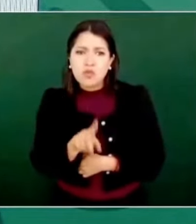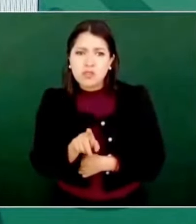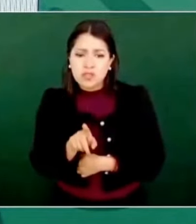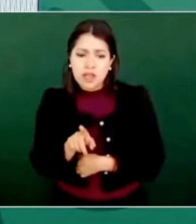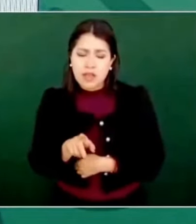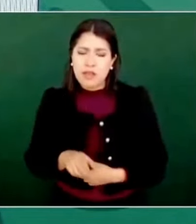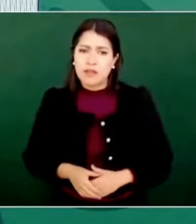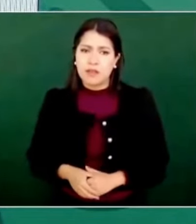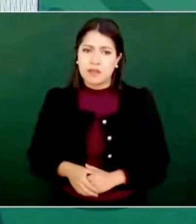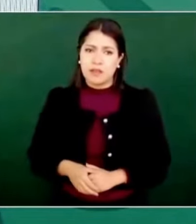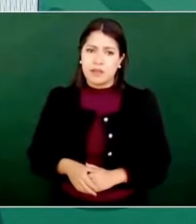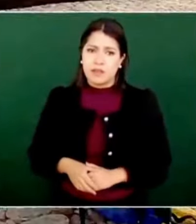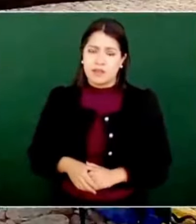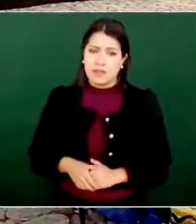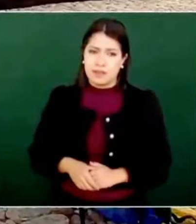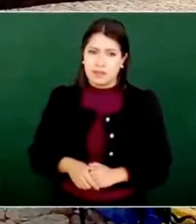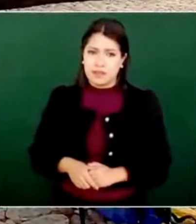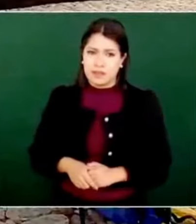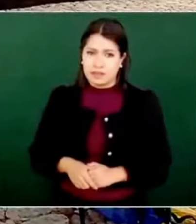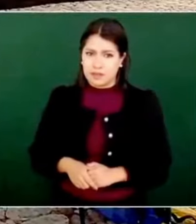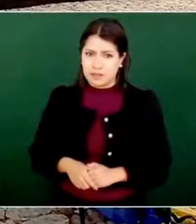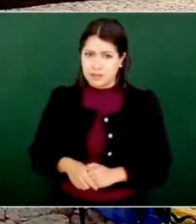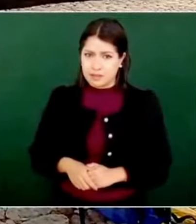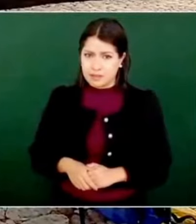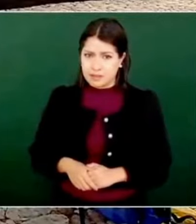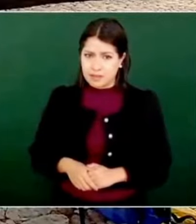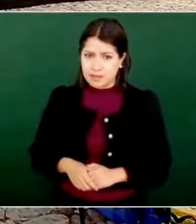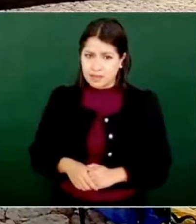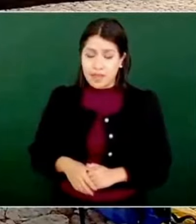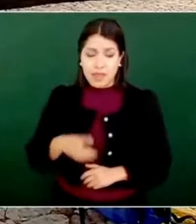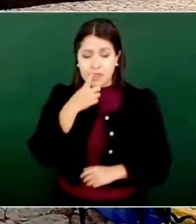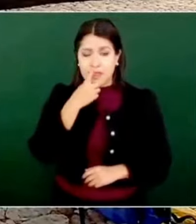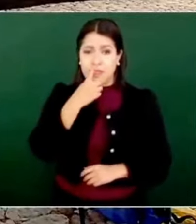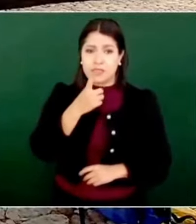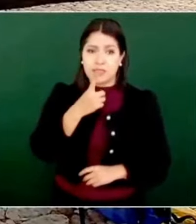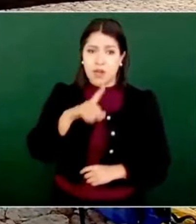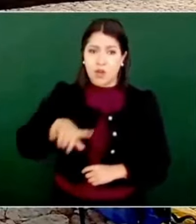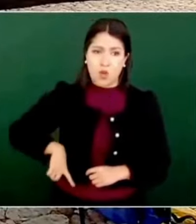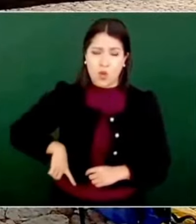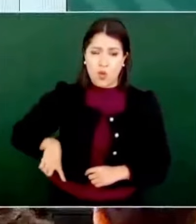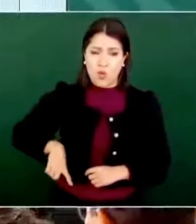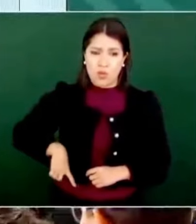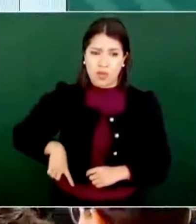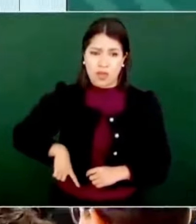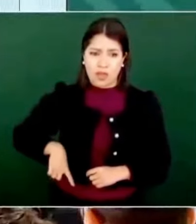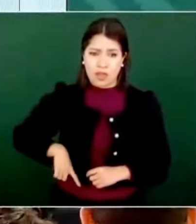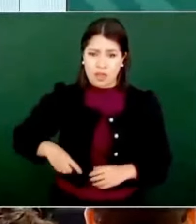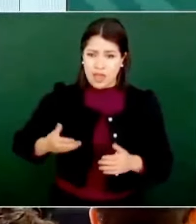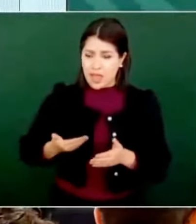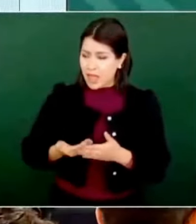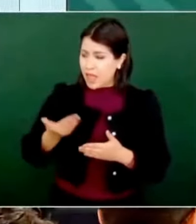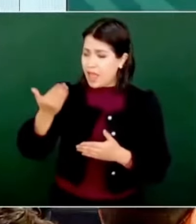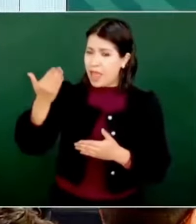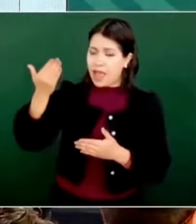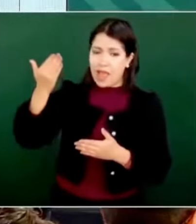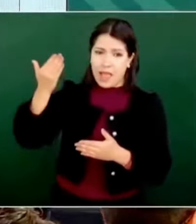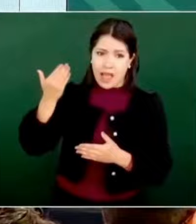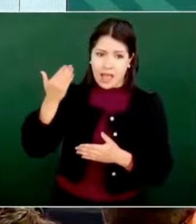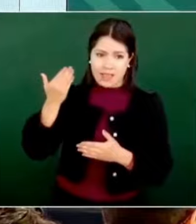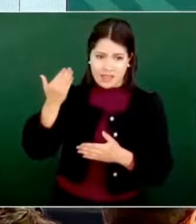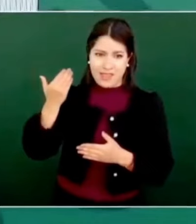acusando al gobierno de entonces de que habían torturado a los que tenían en